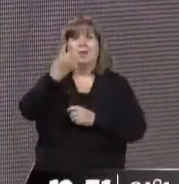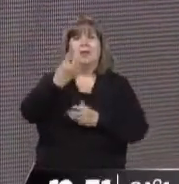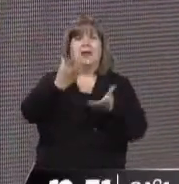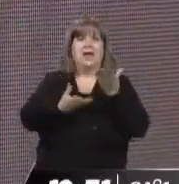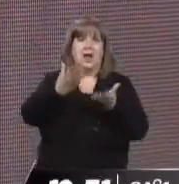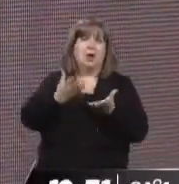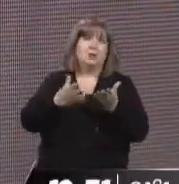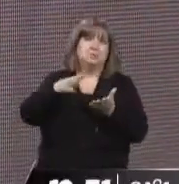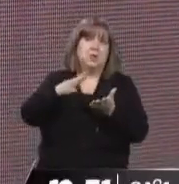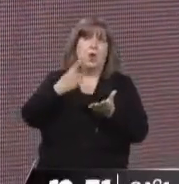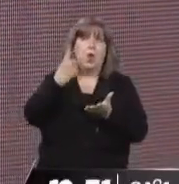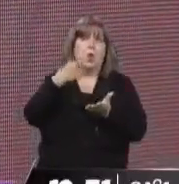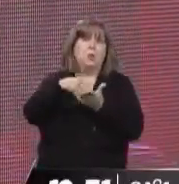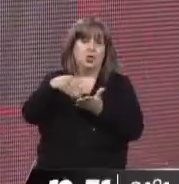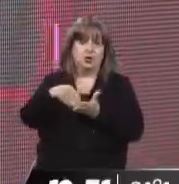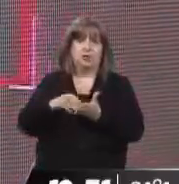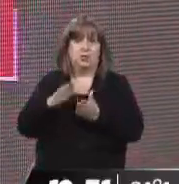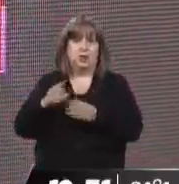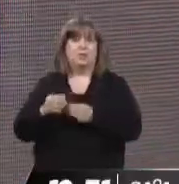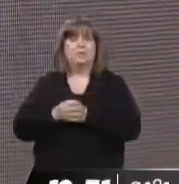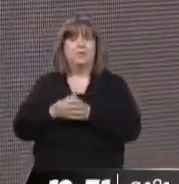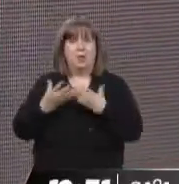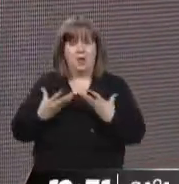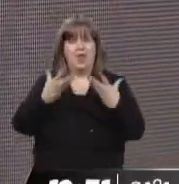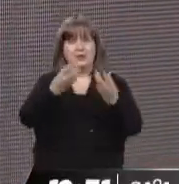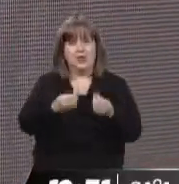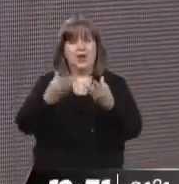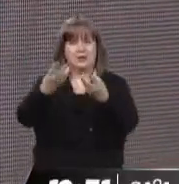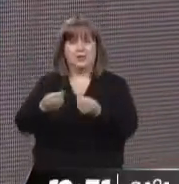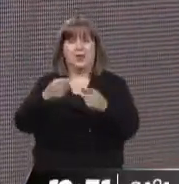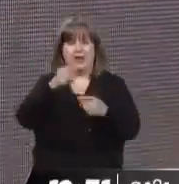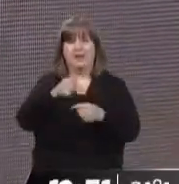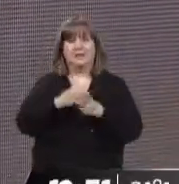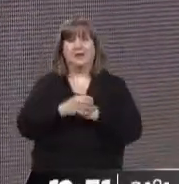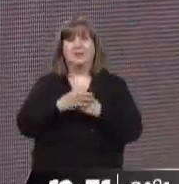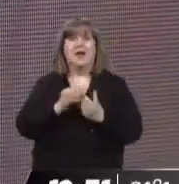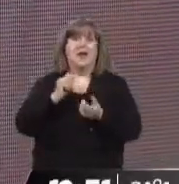¿Un millón de pesos? Claro, 1000 kilos de tallarines, así que todos a colaborar con ellos también para sumar ayuda para el pequeño Benny.